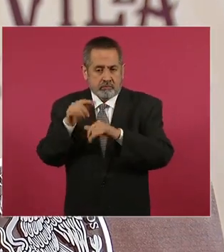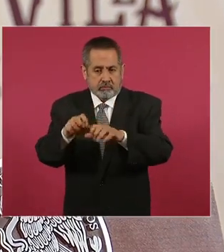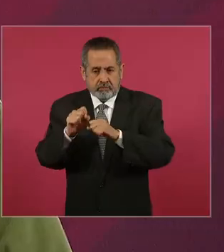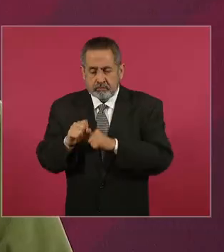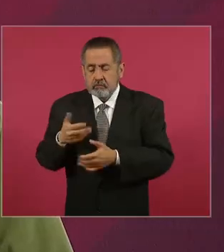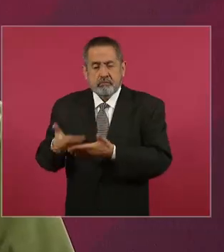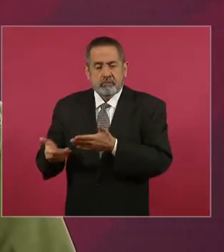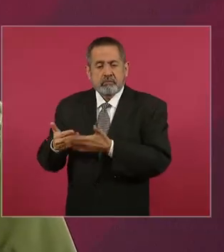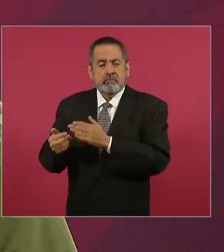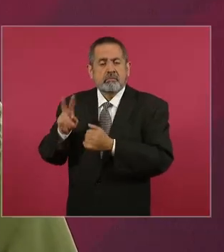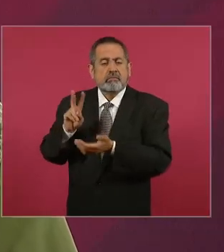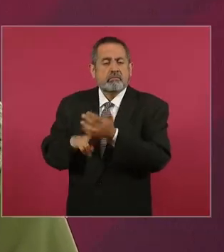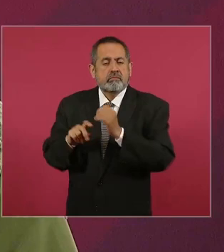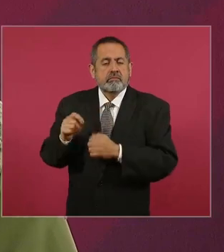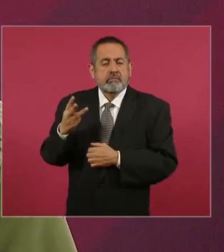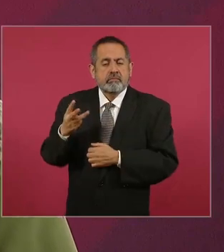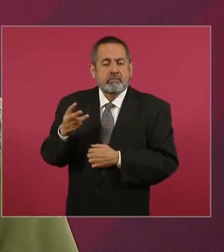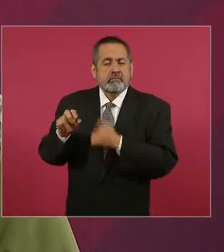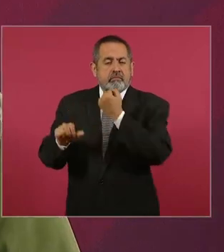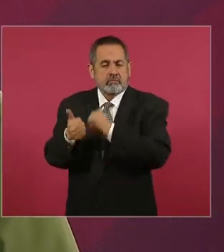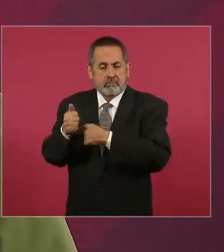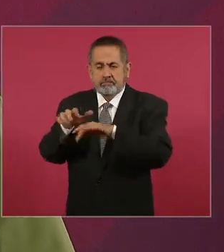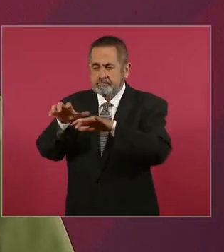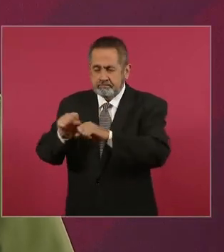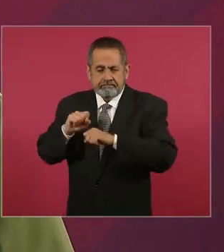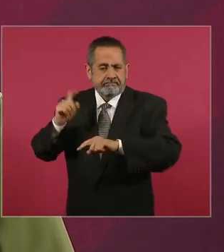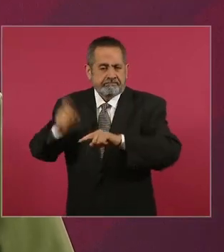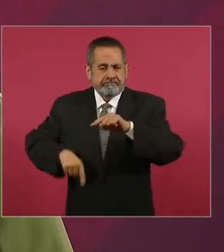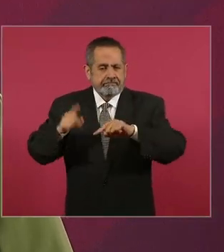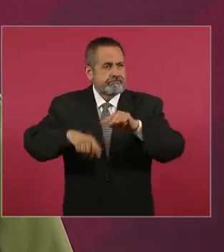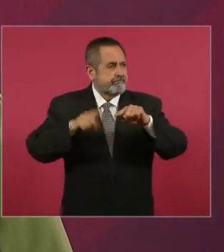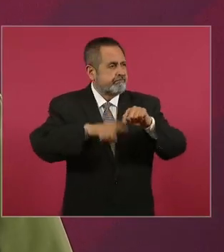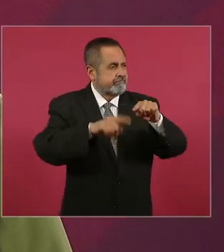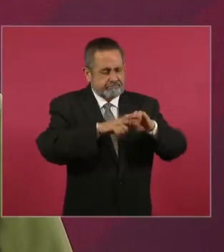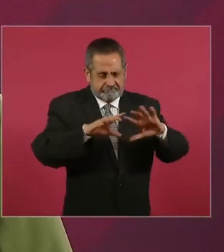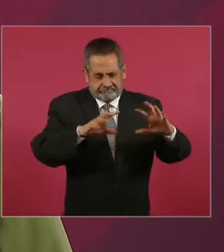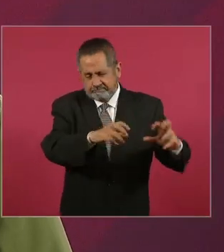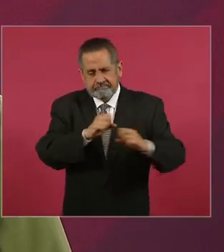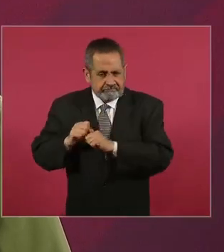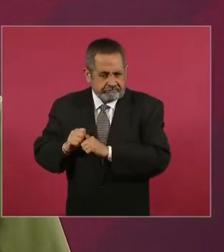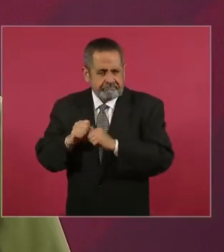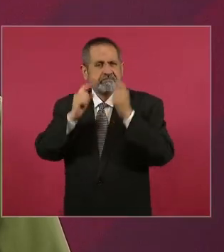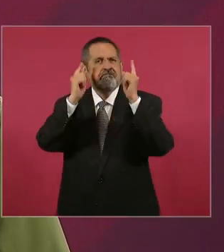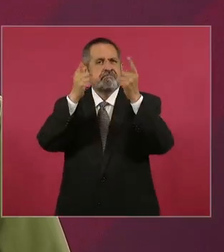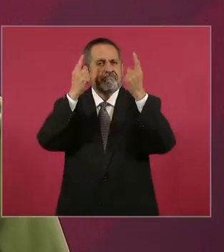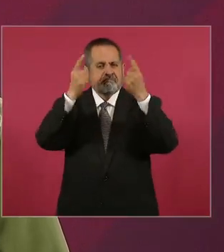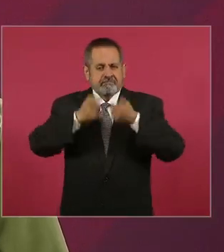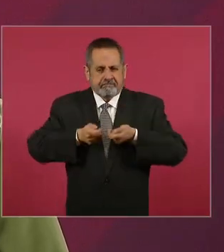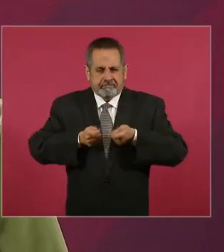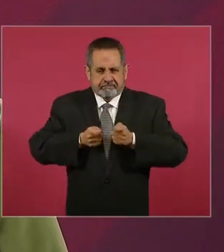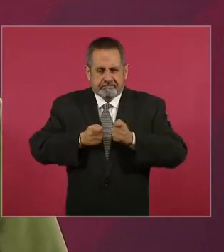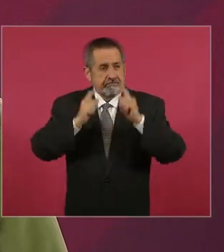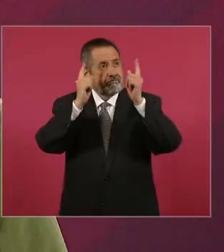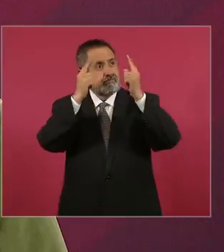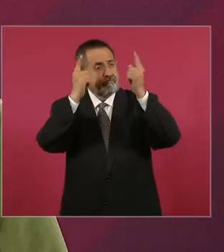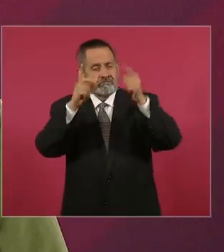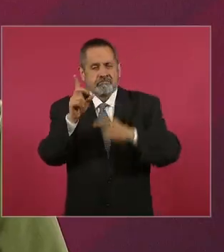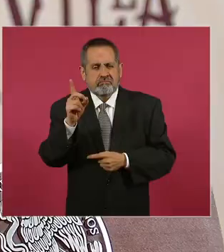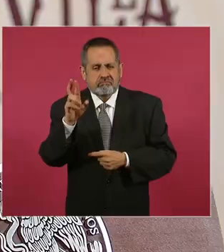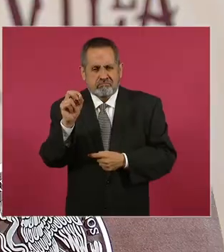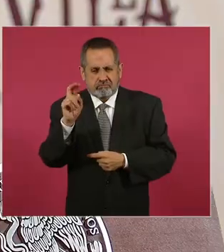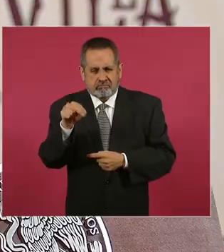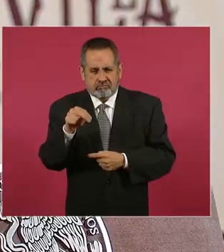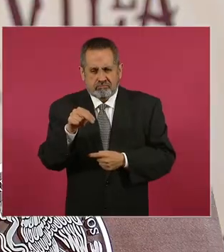ahorita 2023 11. Estos drones que están empleados